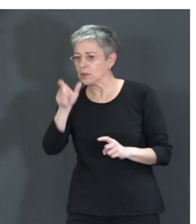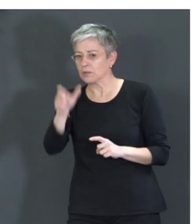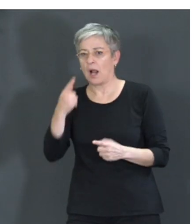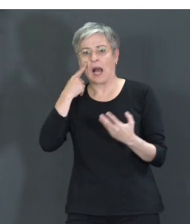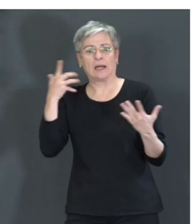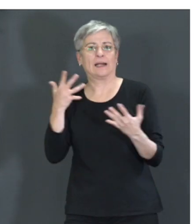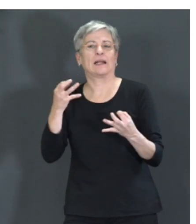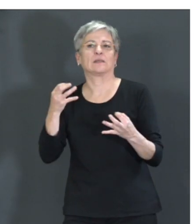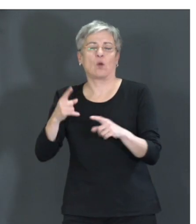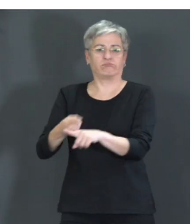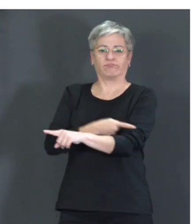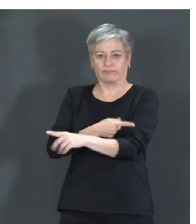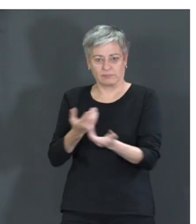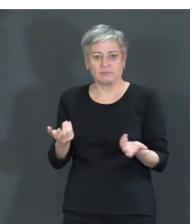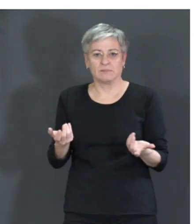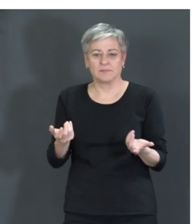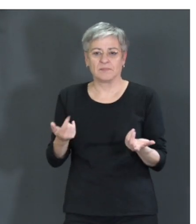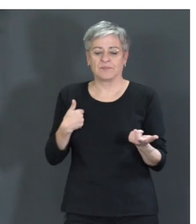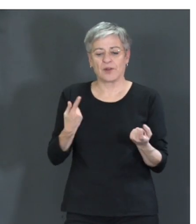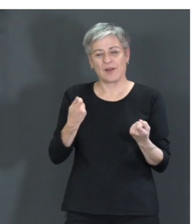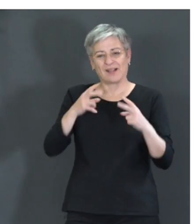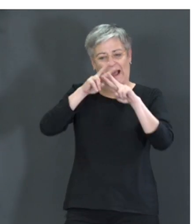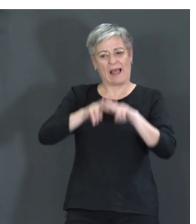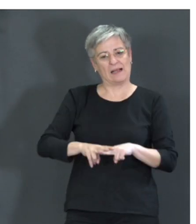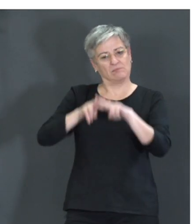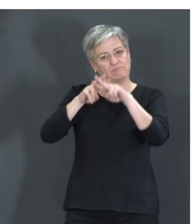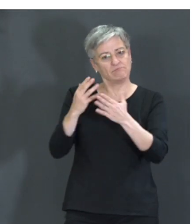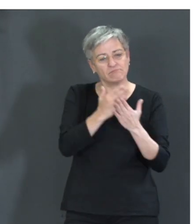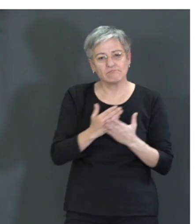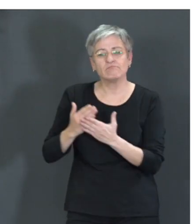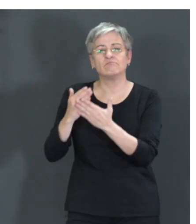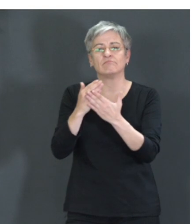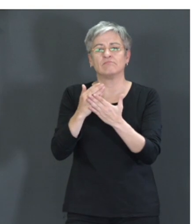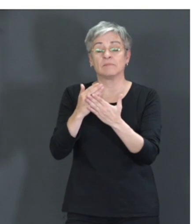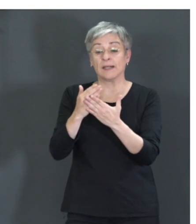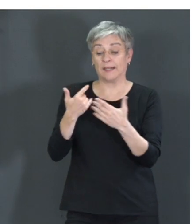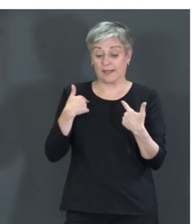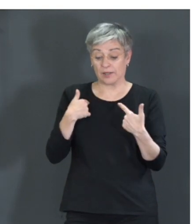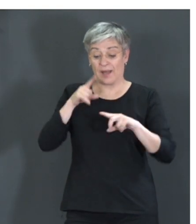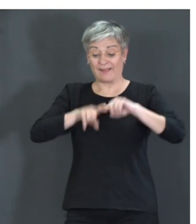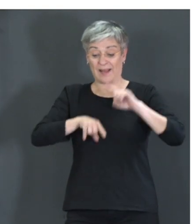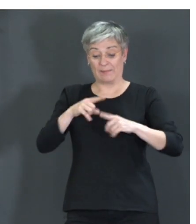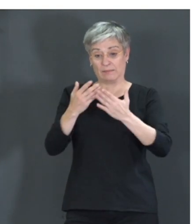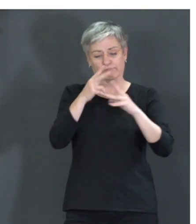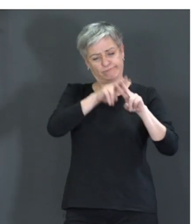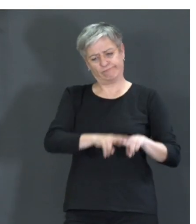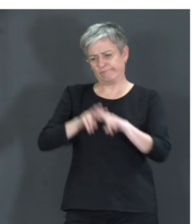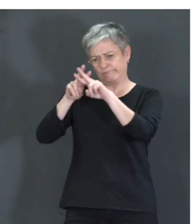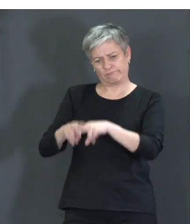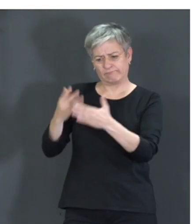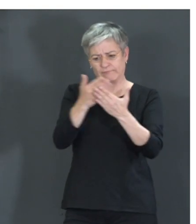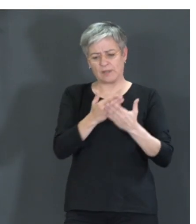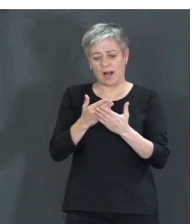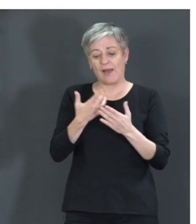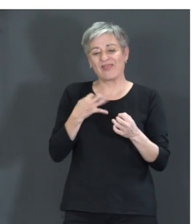¿no? Entonces eso hay que reevaluarlo, ¿no? Y en base a esa reevaluación veremos si hemos de tomar o no